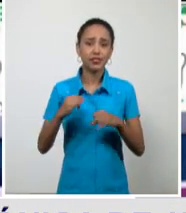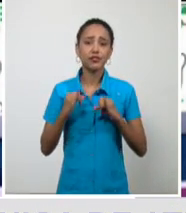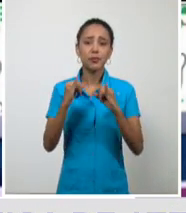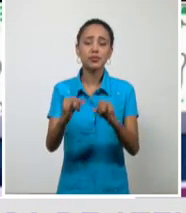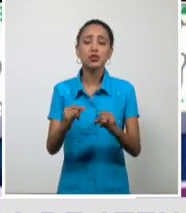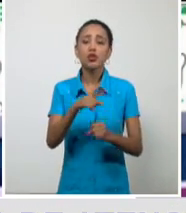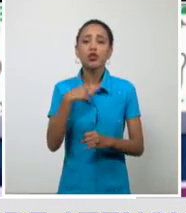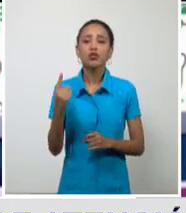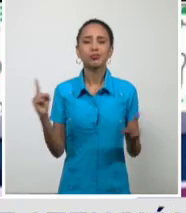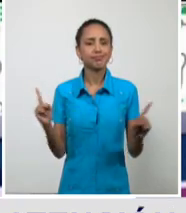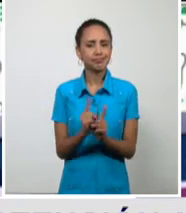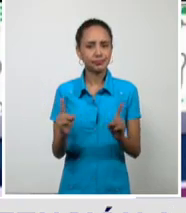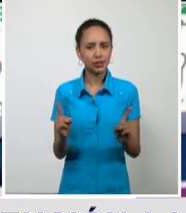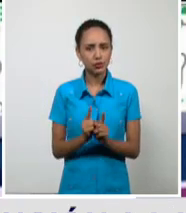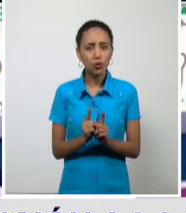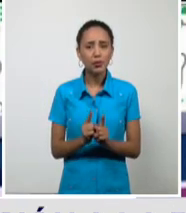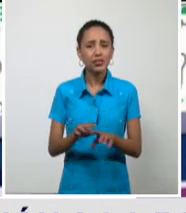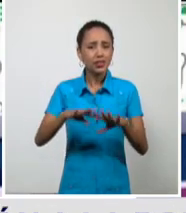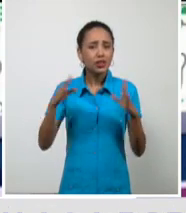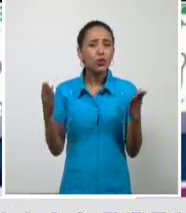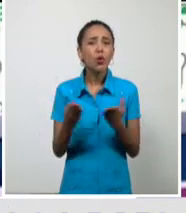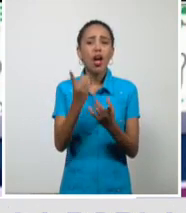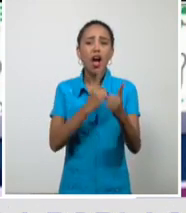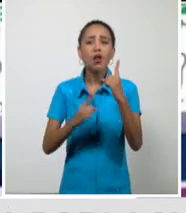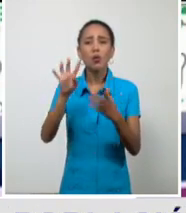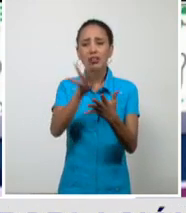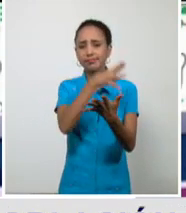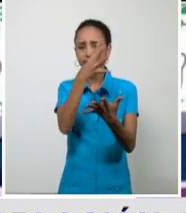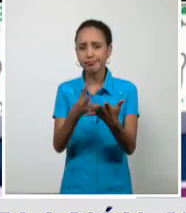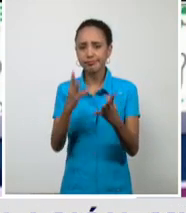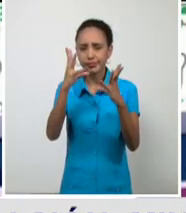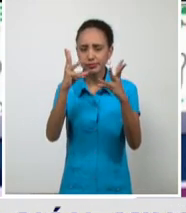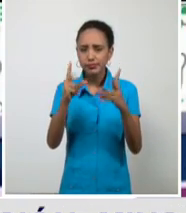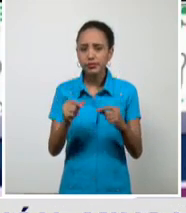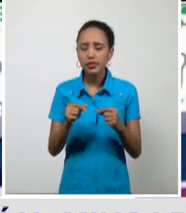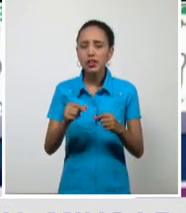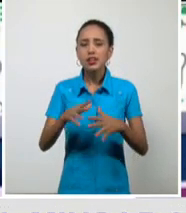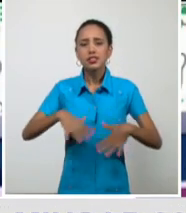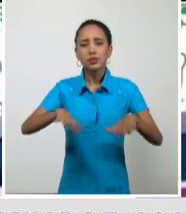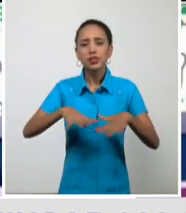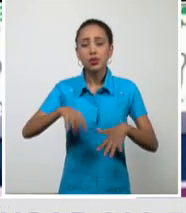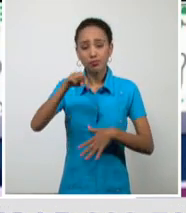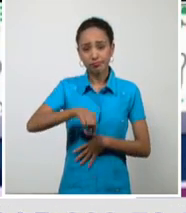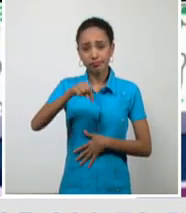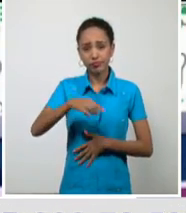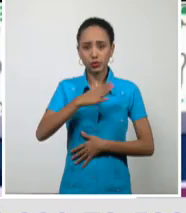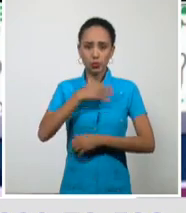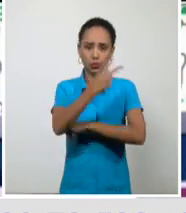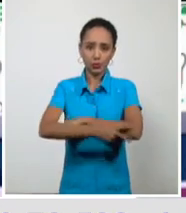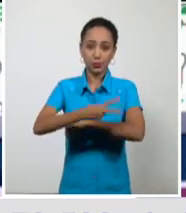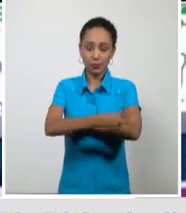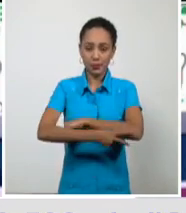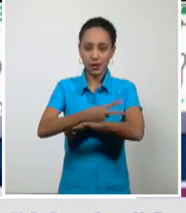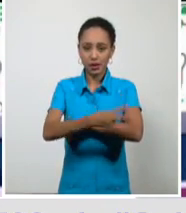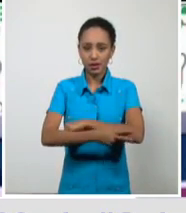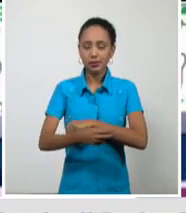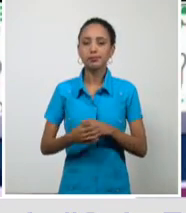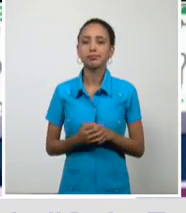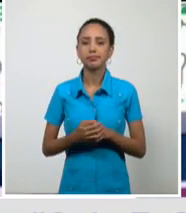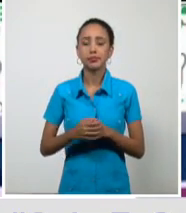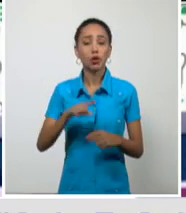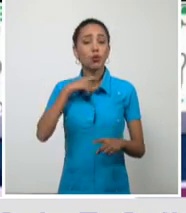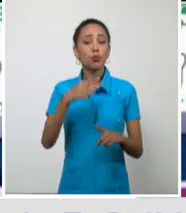breve resumen de algunas de las estadísticas del escenario actual en nuestro país. Las muestras estudiadas en